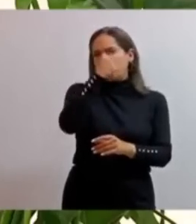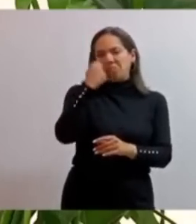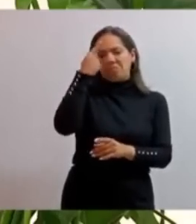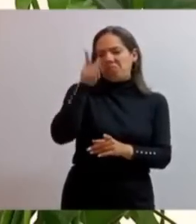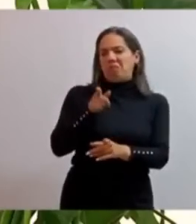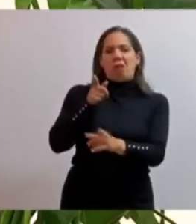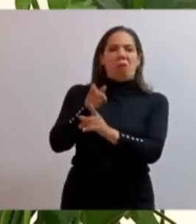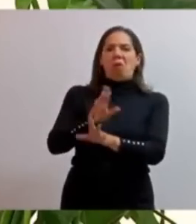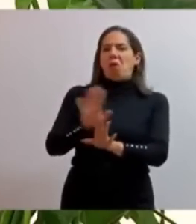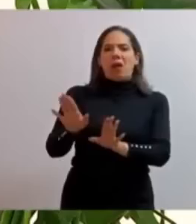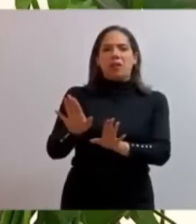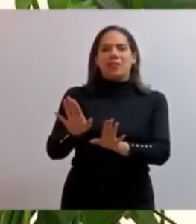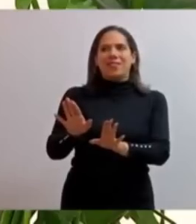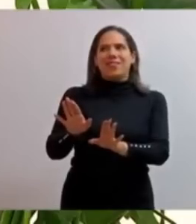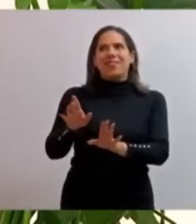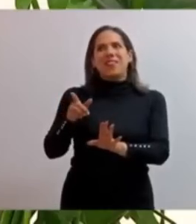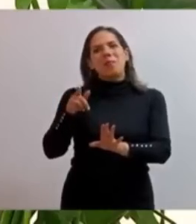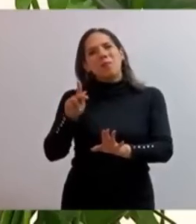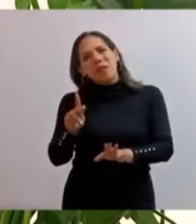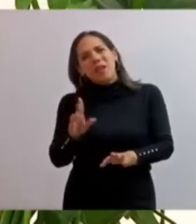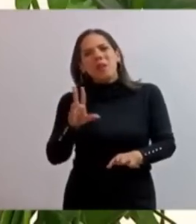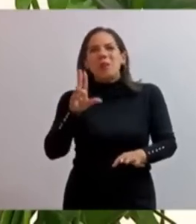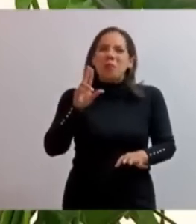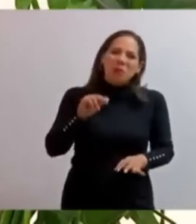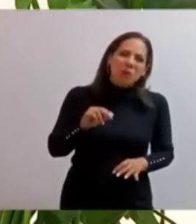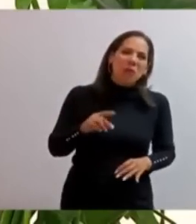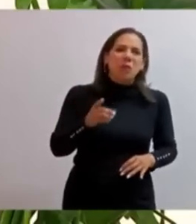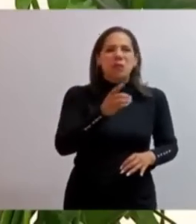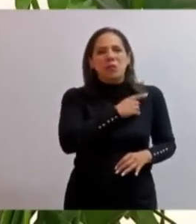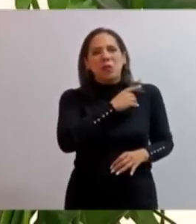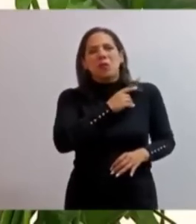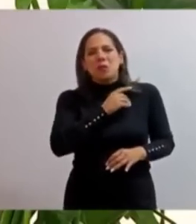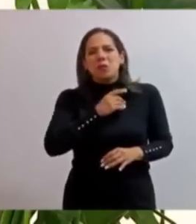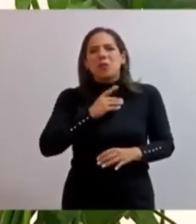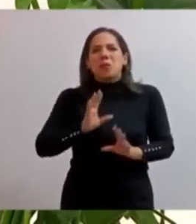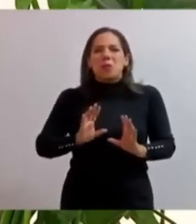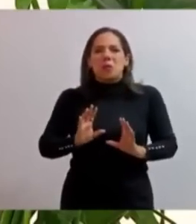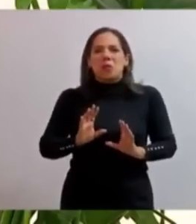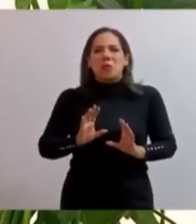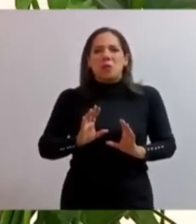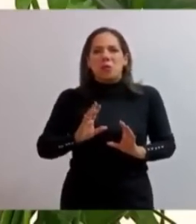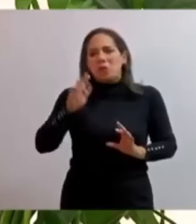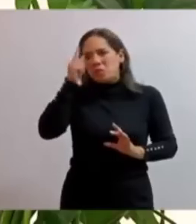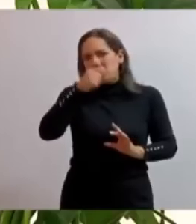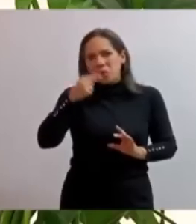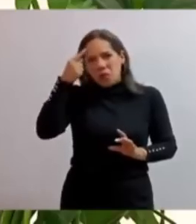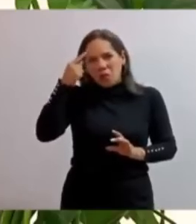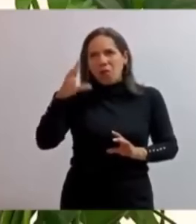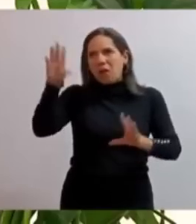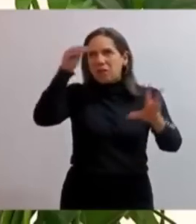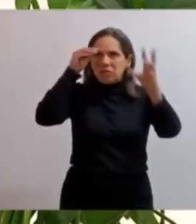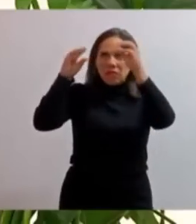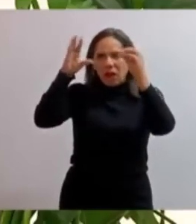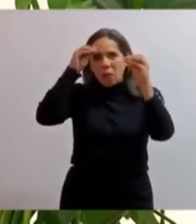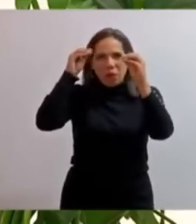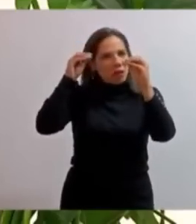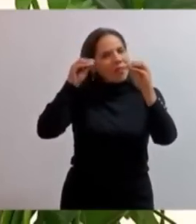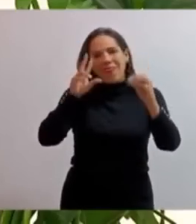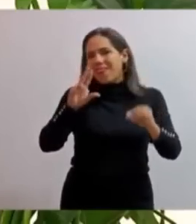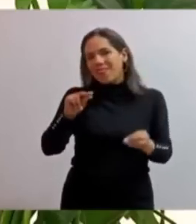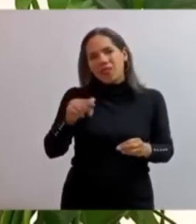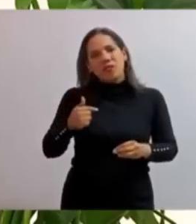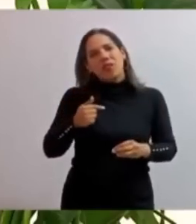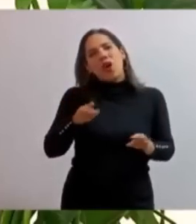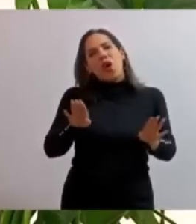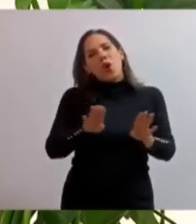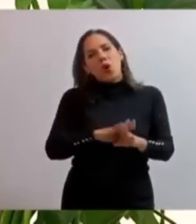yo pienso que no es la salida cumplir con determinadas horas de formación, sino la salida personal es cómo